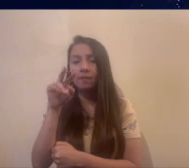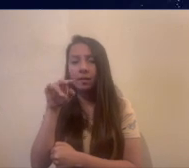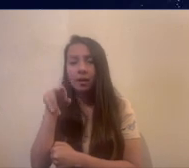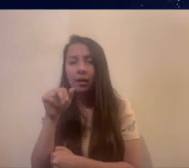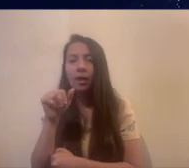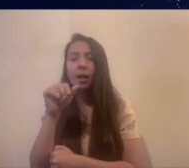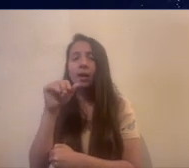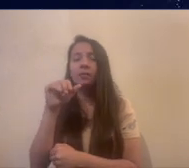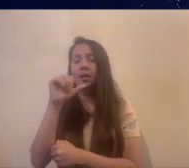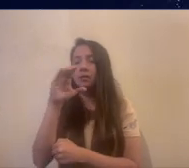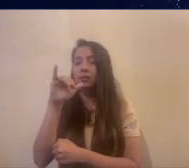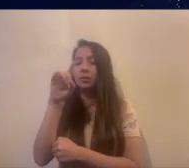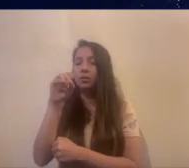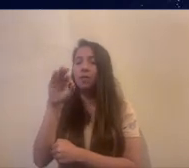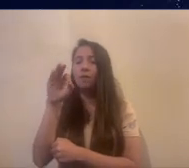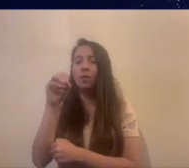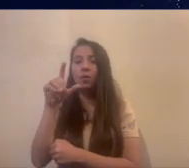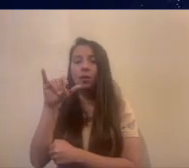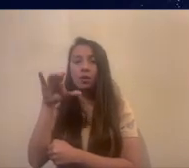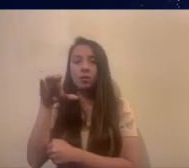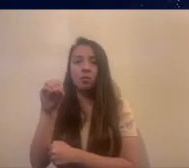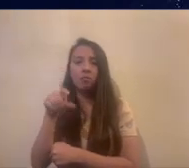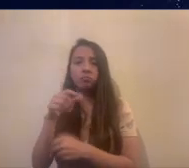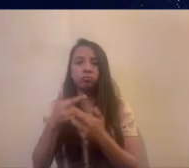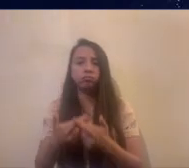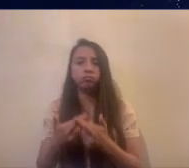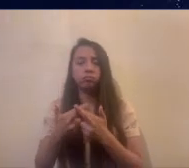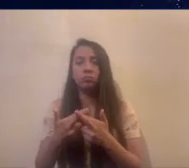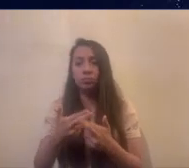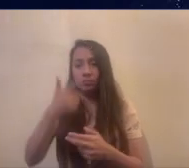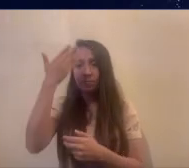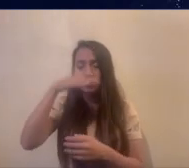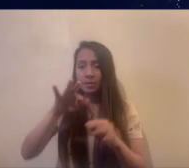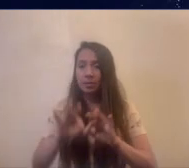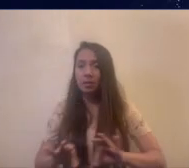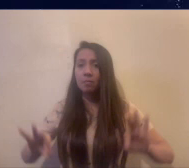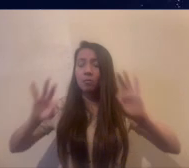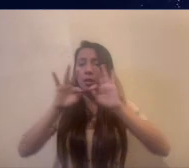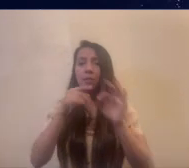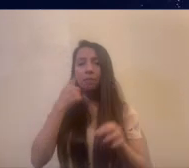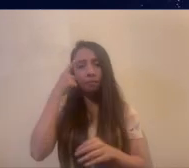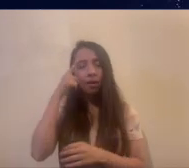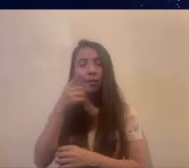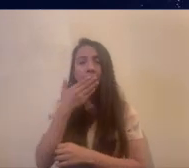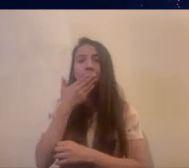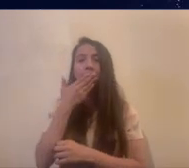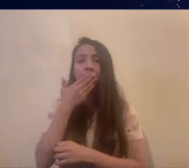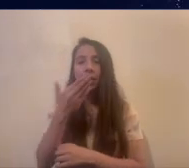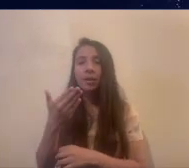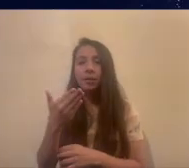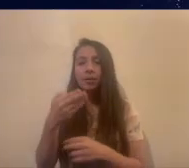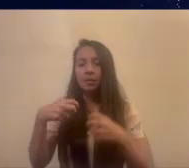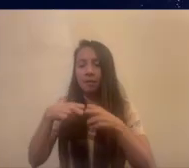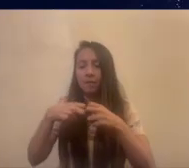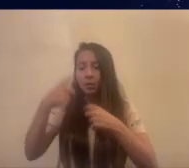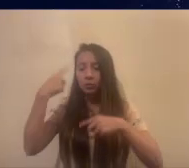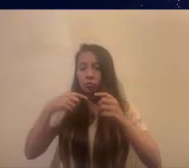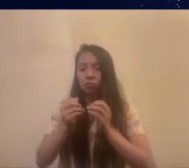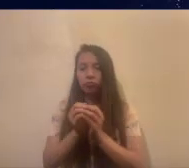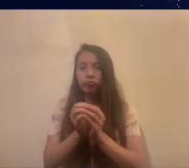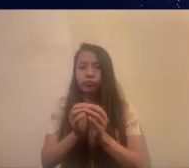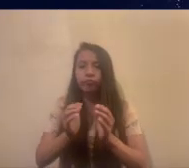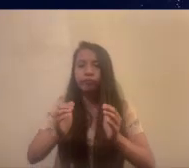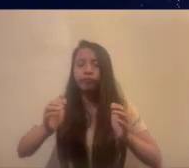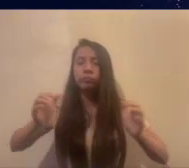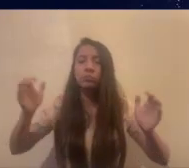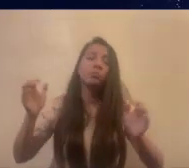el ácido fólico y la niacina, sobre todo el ácido fólico, que sabemos que es importante para el correcto desarrollo del sistema nervioso,